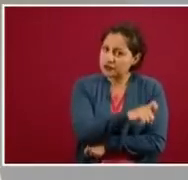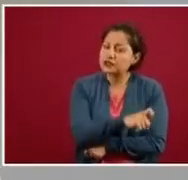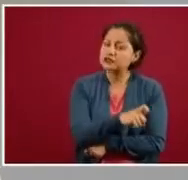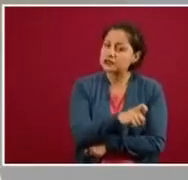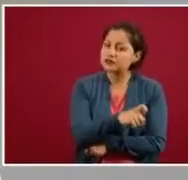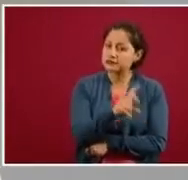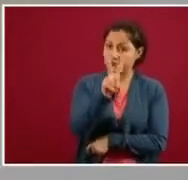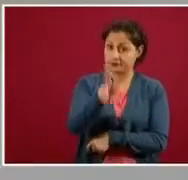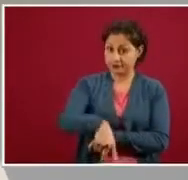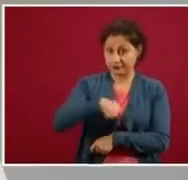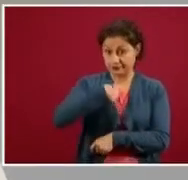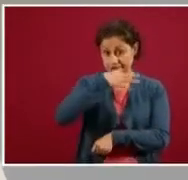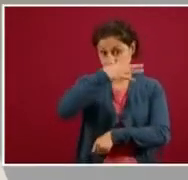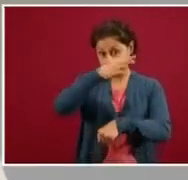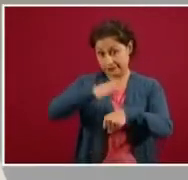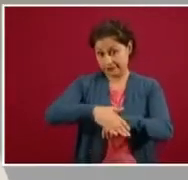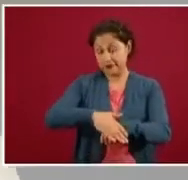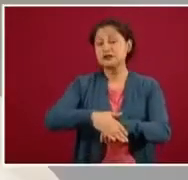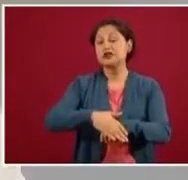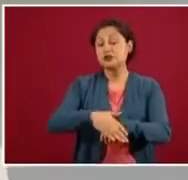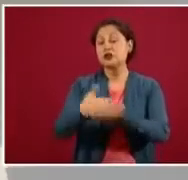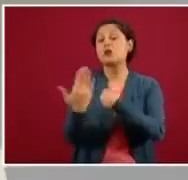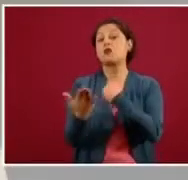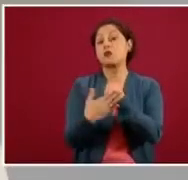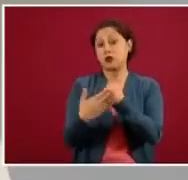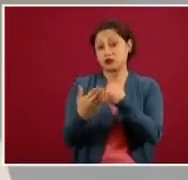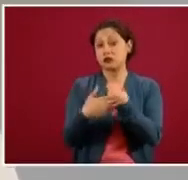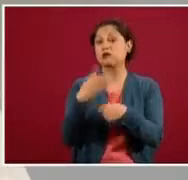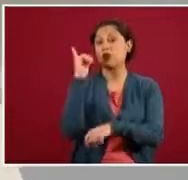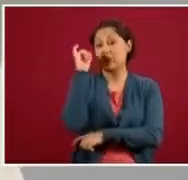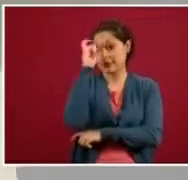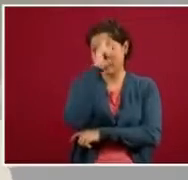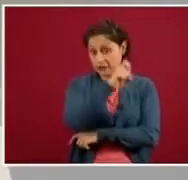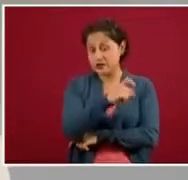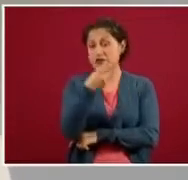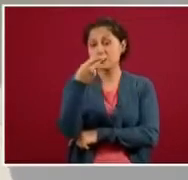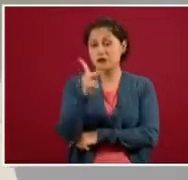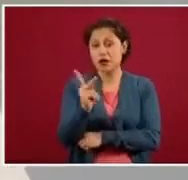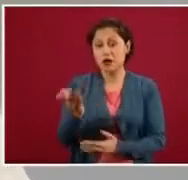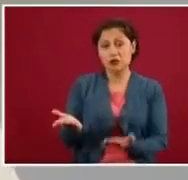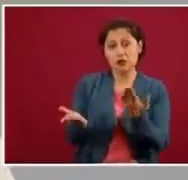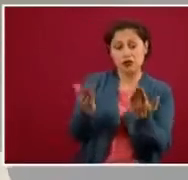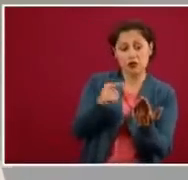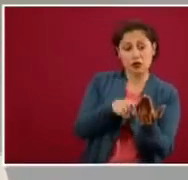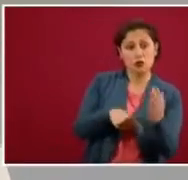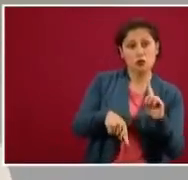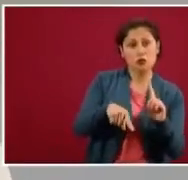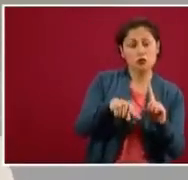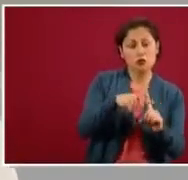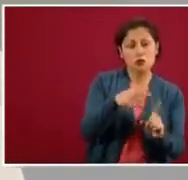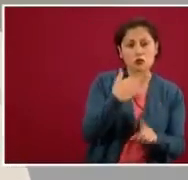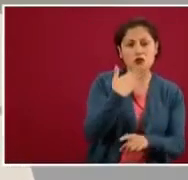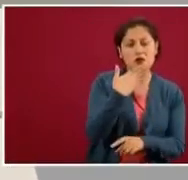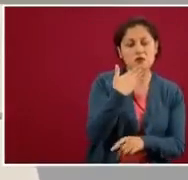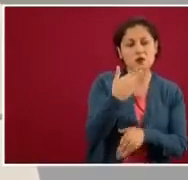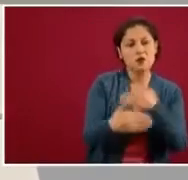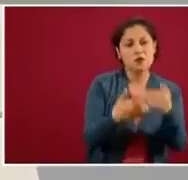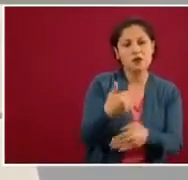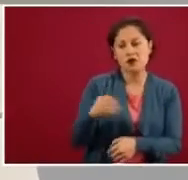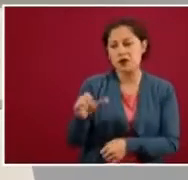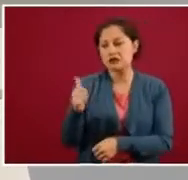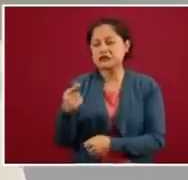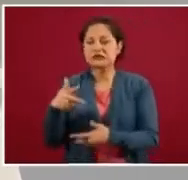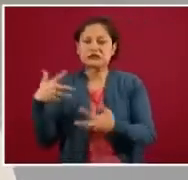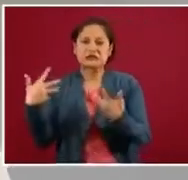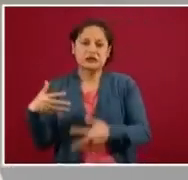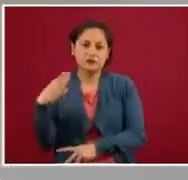situación difícil. Ambas cosas se deben conocer con la misma claridad y la misma oportunidad. Y aprovecho para recordar